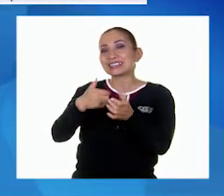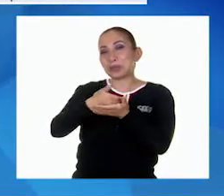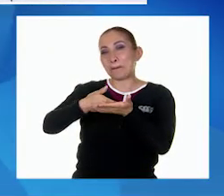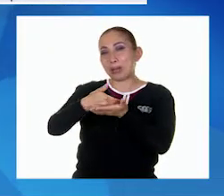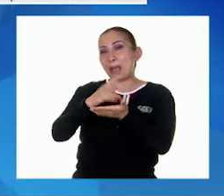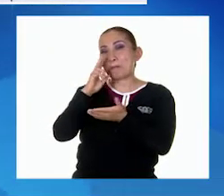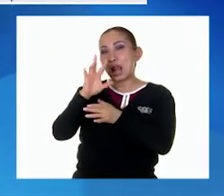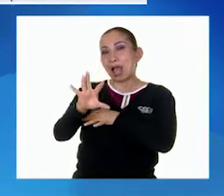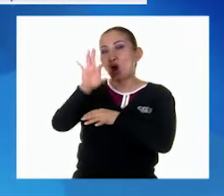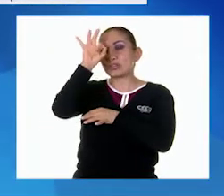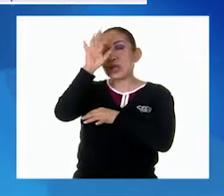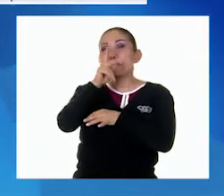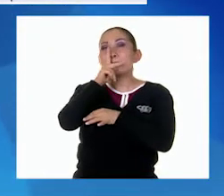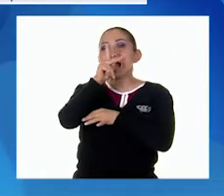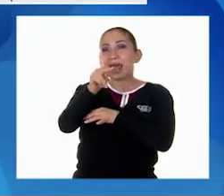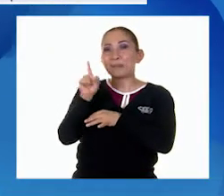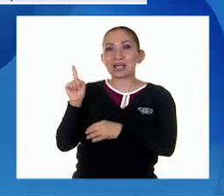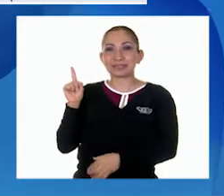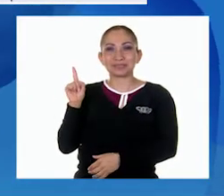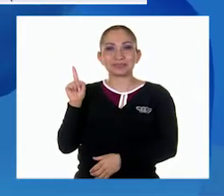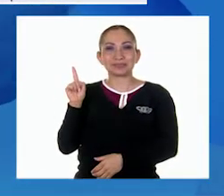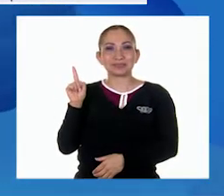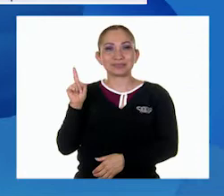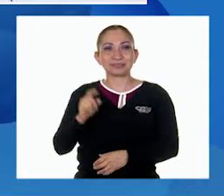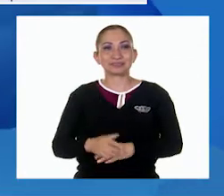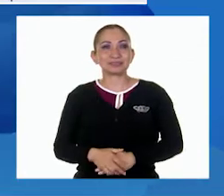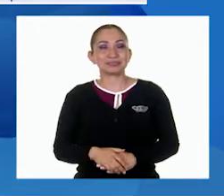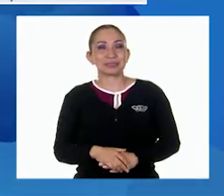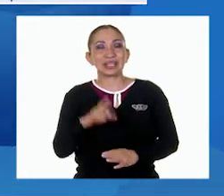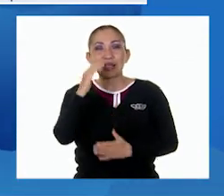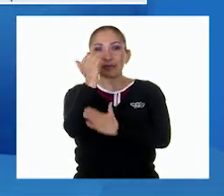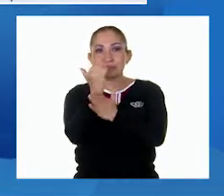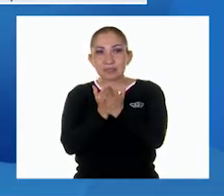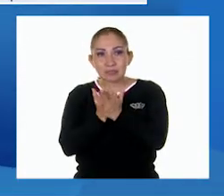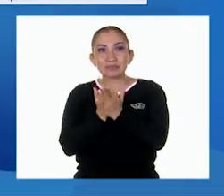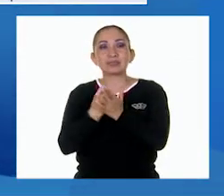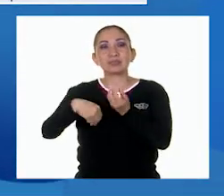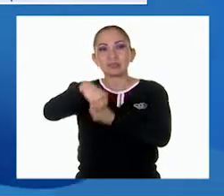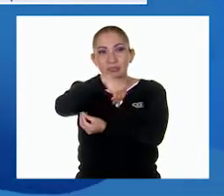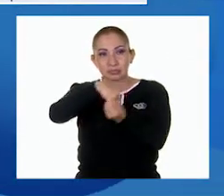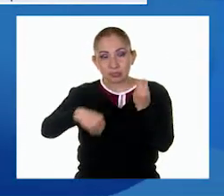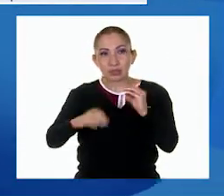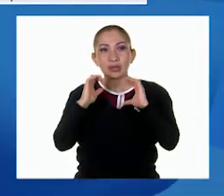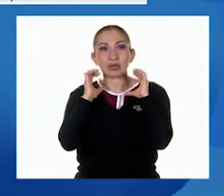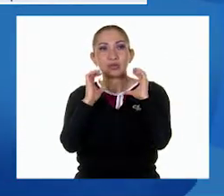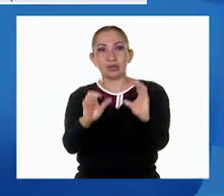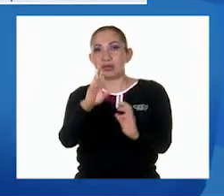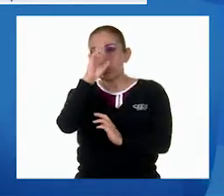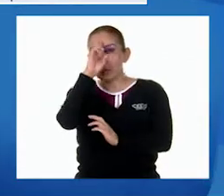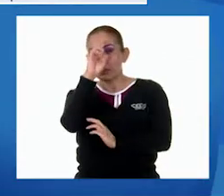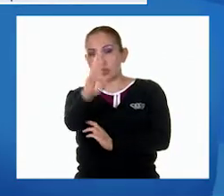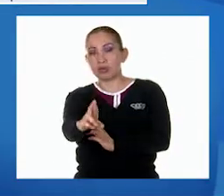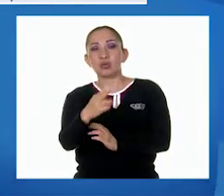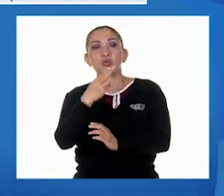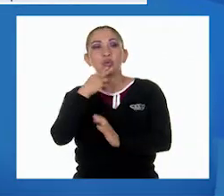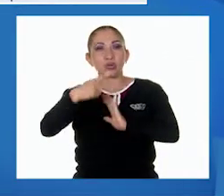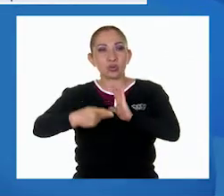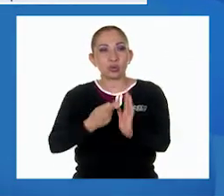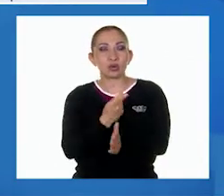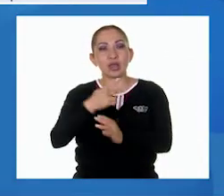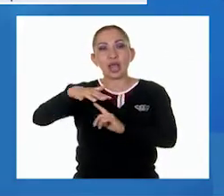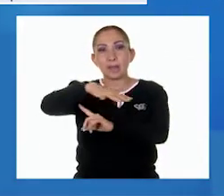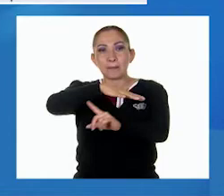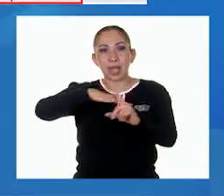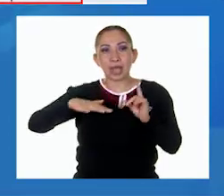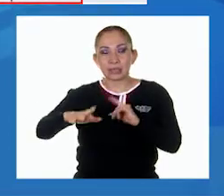bien. Vamos a encontrar las siguientes palabras. A ver. Reducir, reciclar, cuidar, respetar, reutilizar,